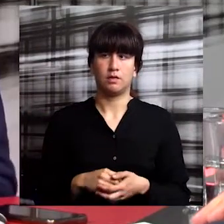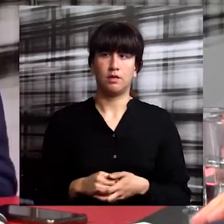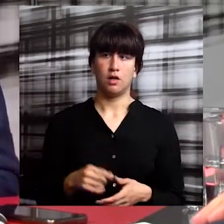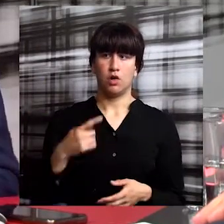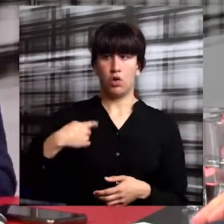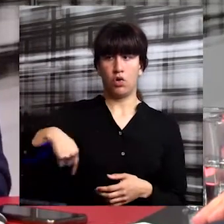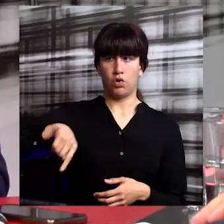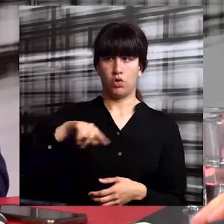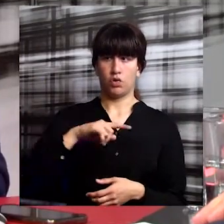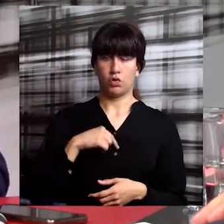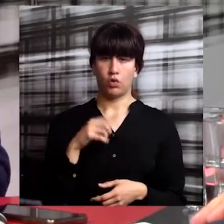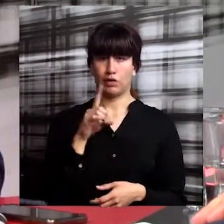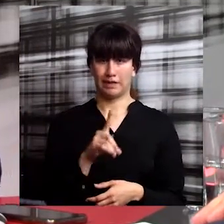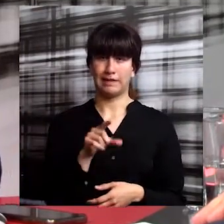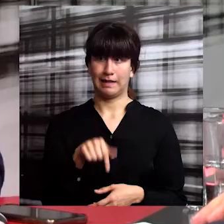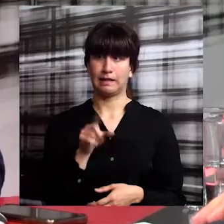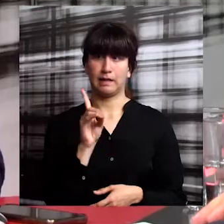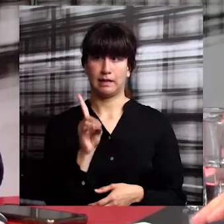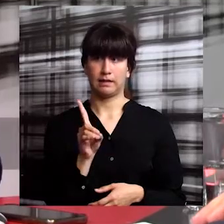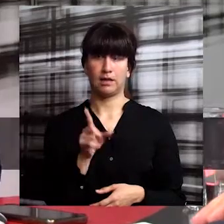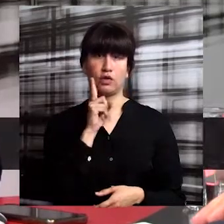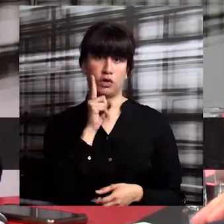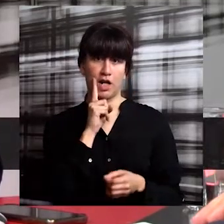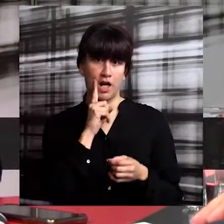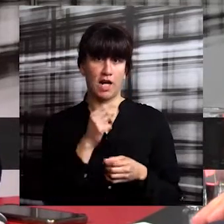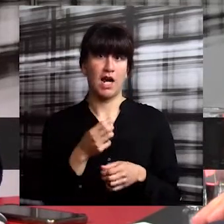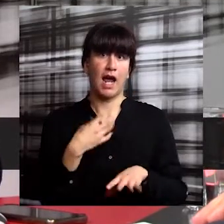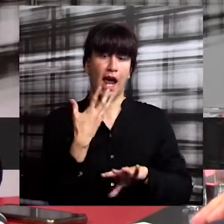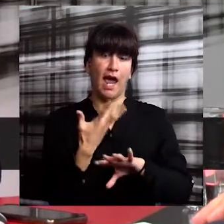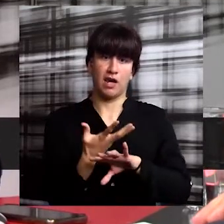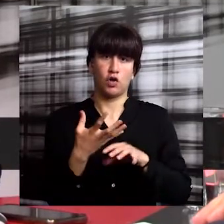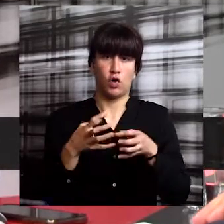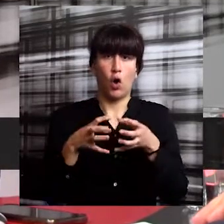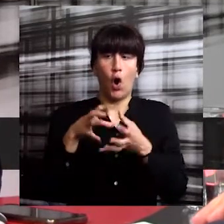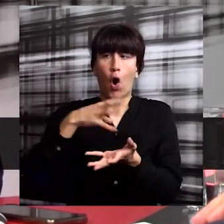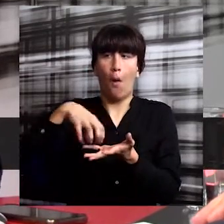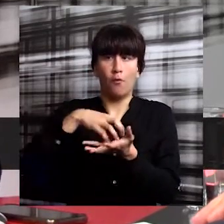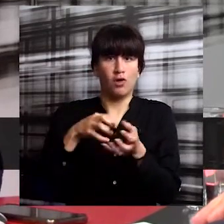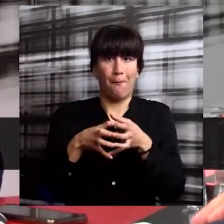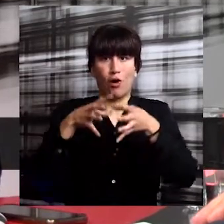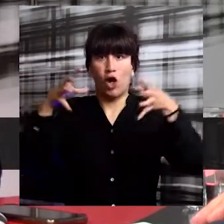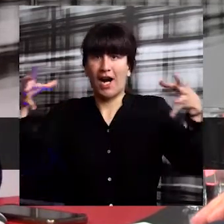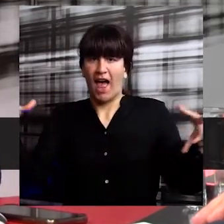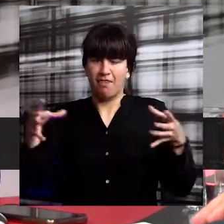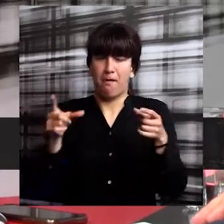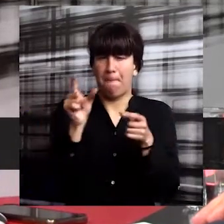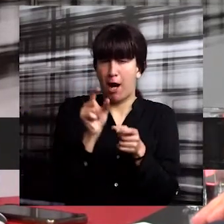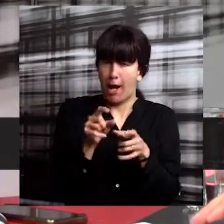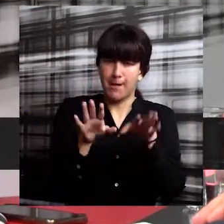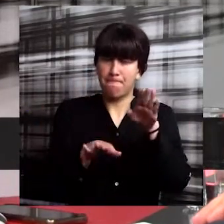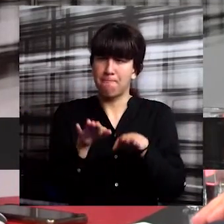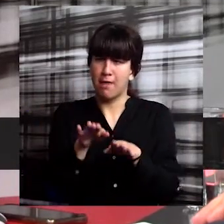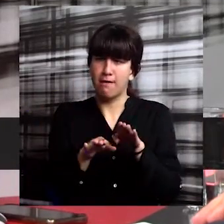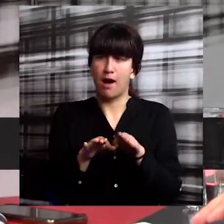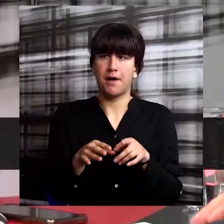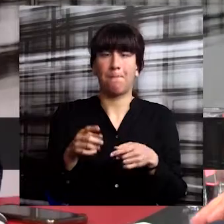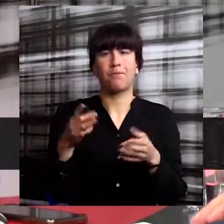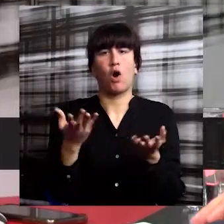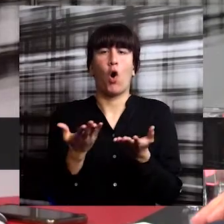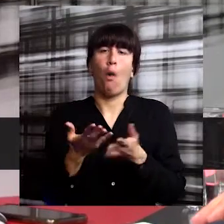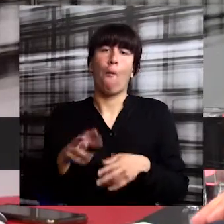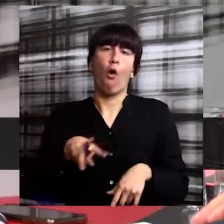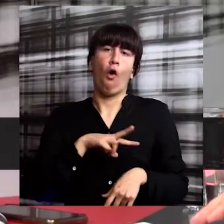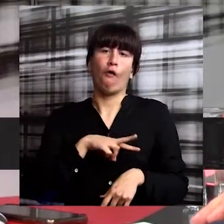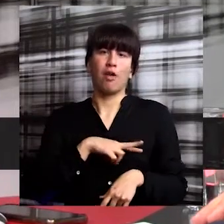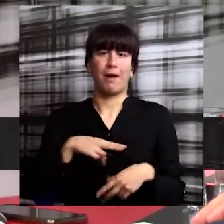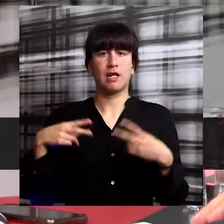grandes, porque este distrito tiene 3 comunas muy grandes. Hay comunas pequeñas, medianas, pero también unas muy grandes como Valparaíso,